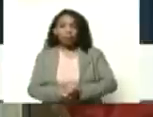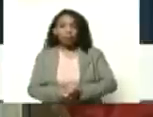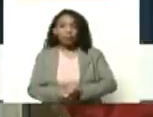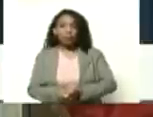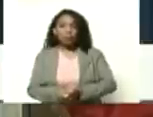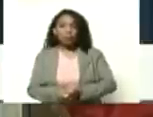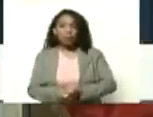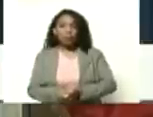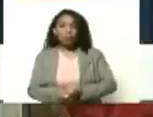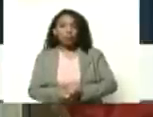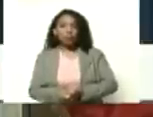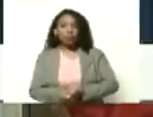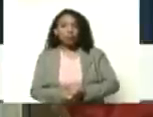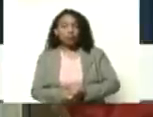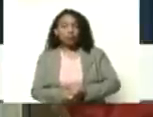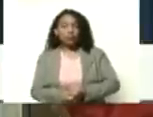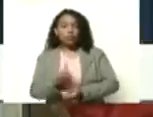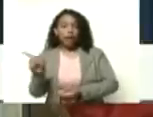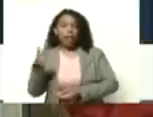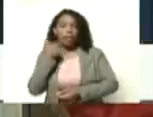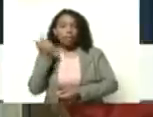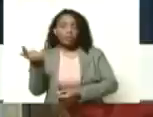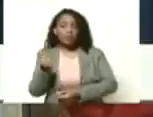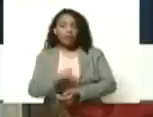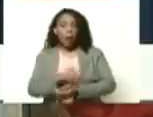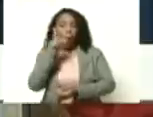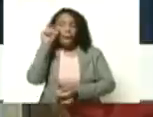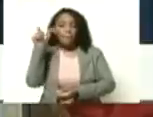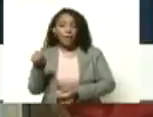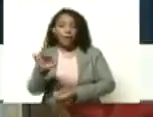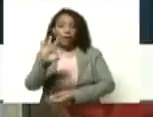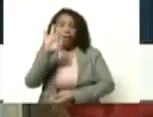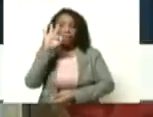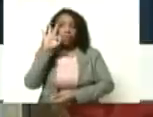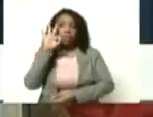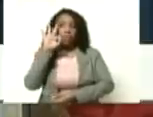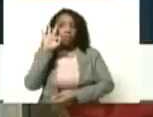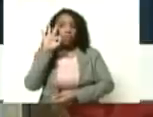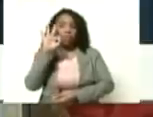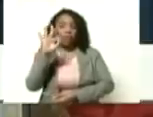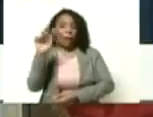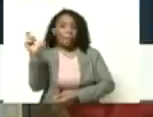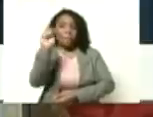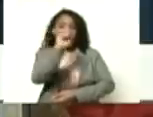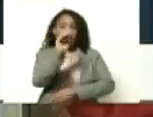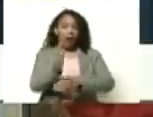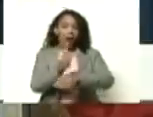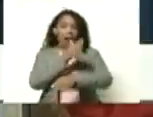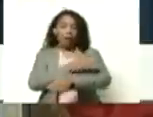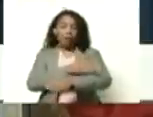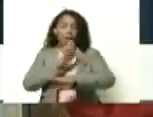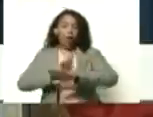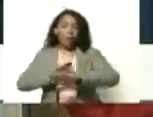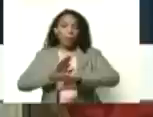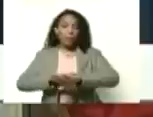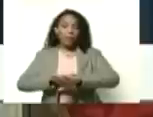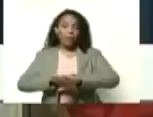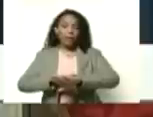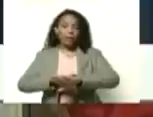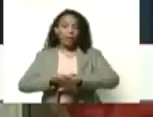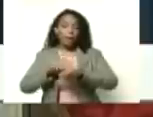relación glenn afirma que tres a tres meses antes del hecho es decir de la